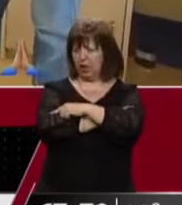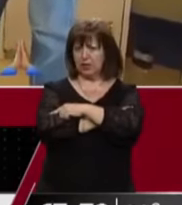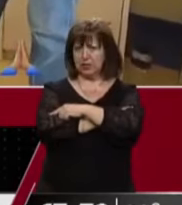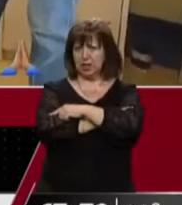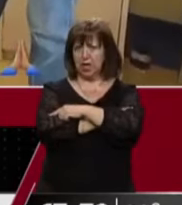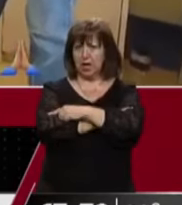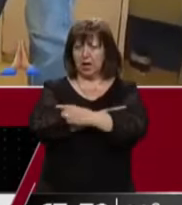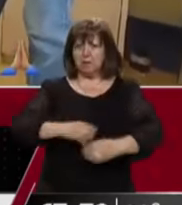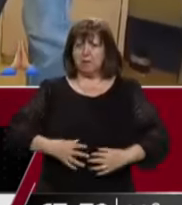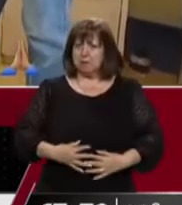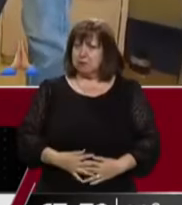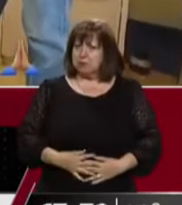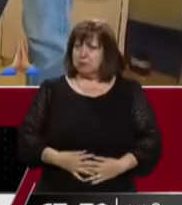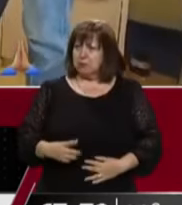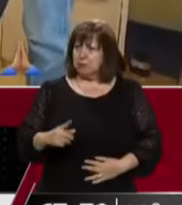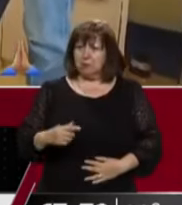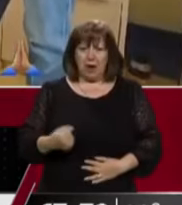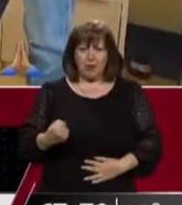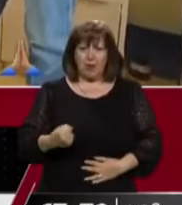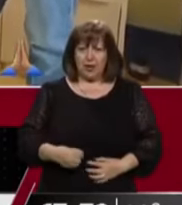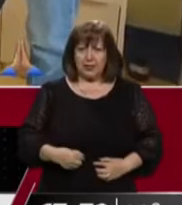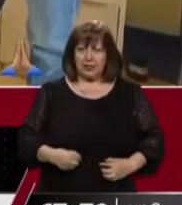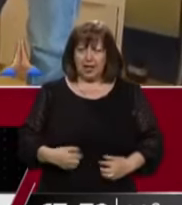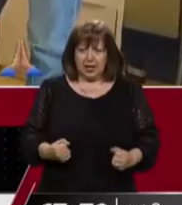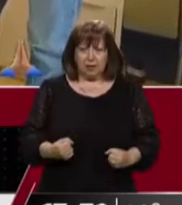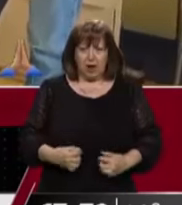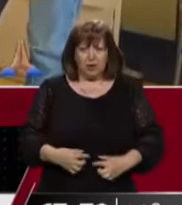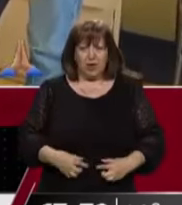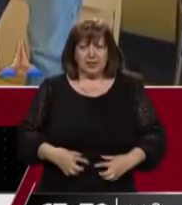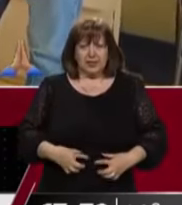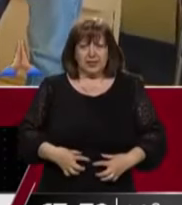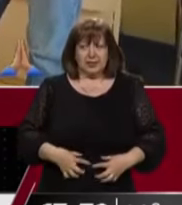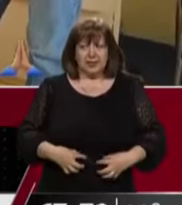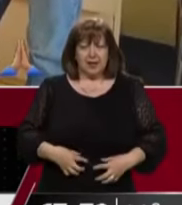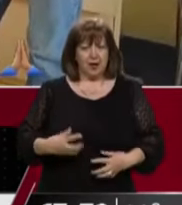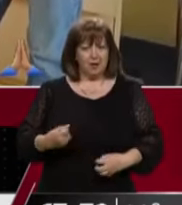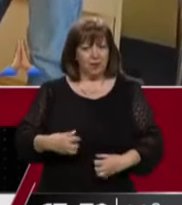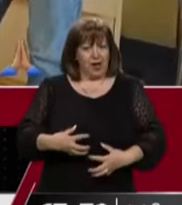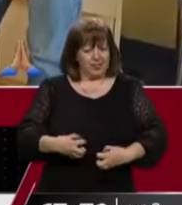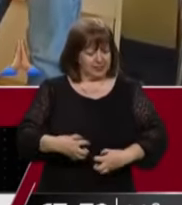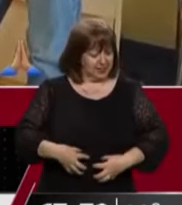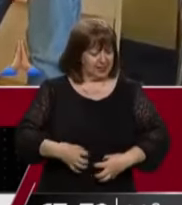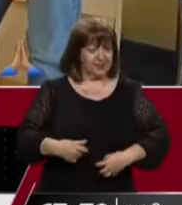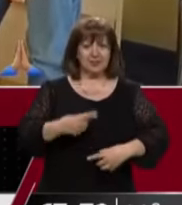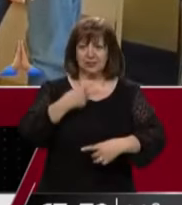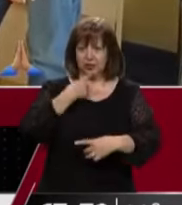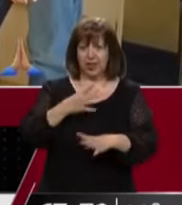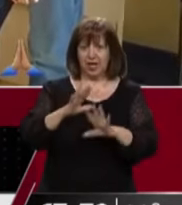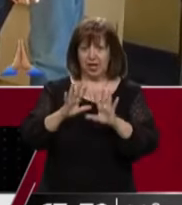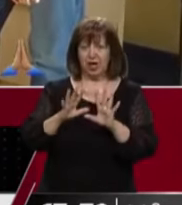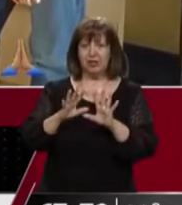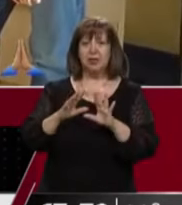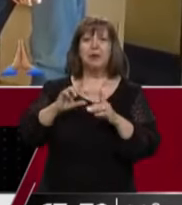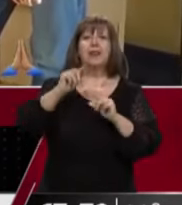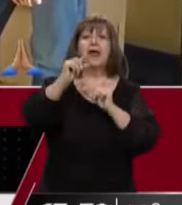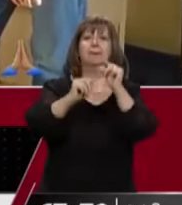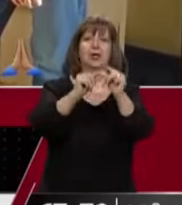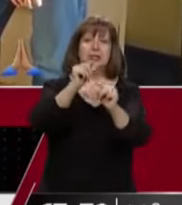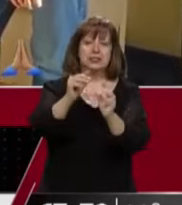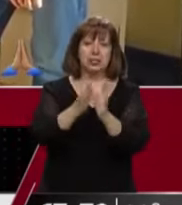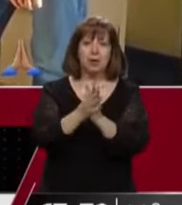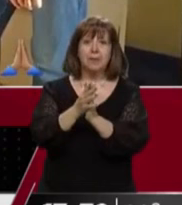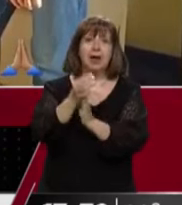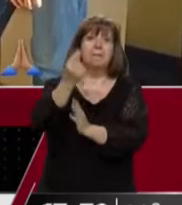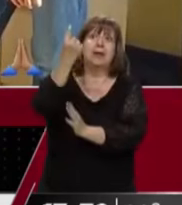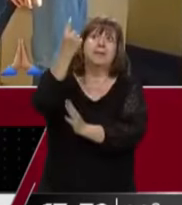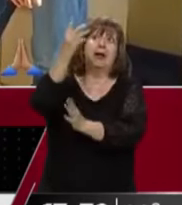en la parte abdominal, que antes no lo tenía, así que bueno, hay que ver qué pasa. Sí, Sofi, los escucha.